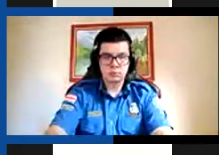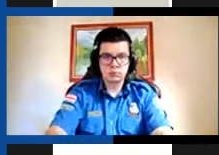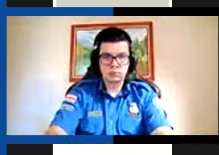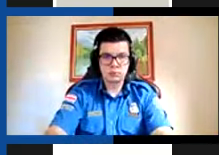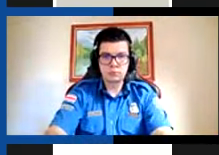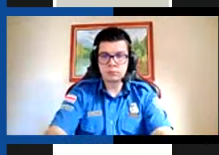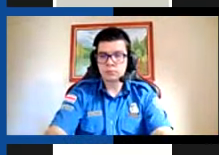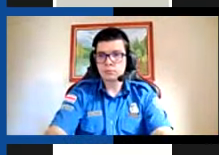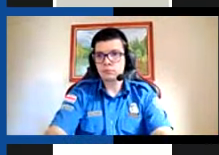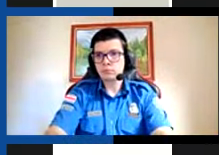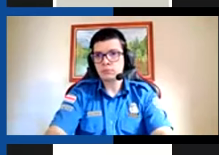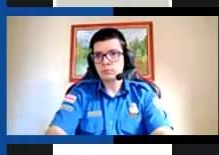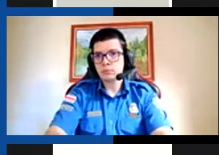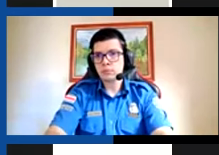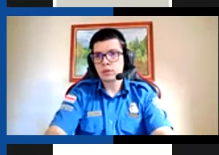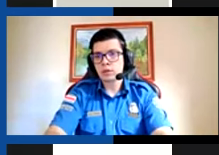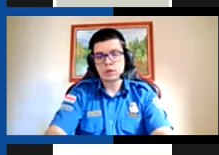Miguel.